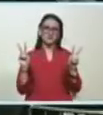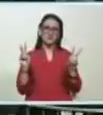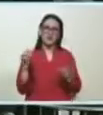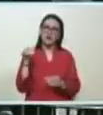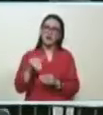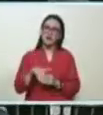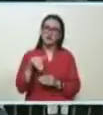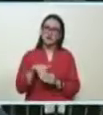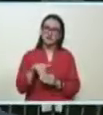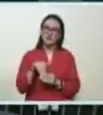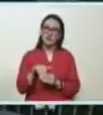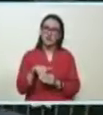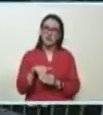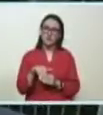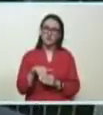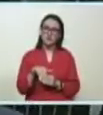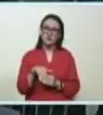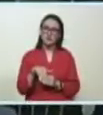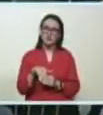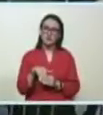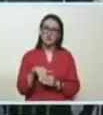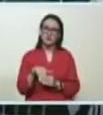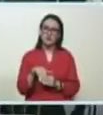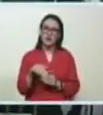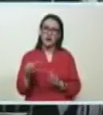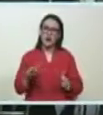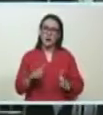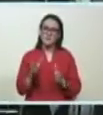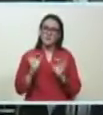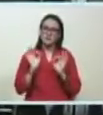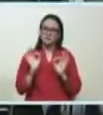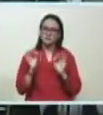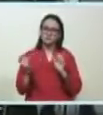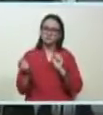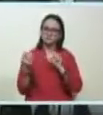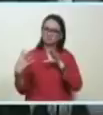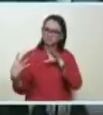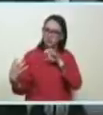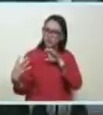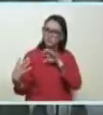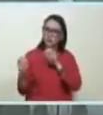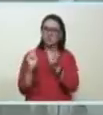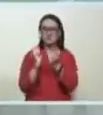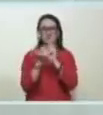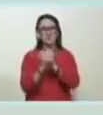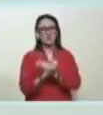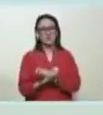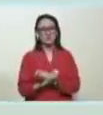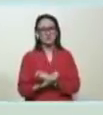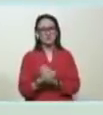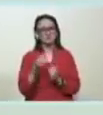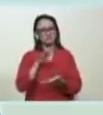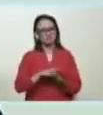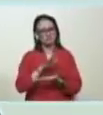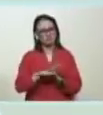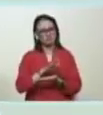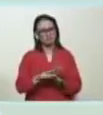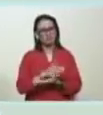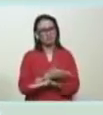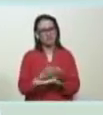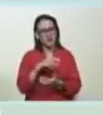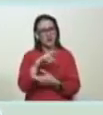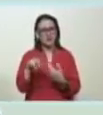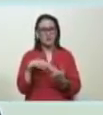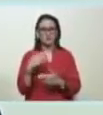las elecciones, del voto popular y el camino del diálogo, del entendimiento y de las transformaciones pacíficas para hacer